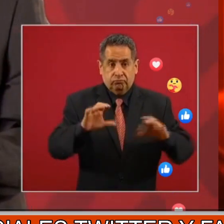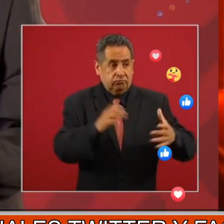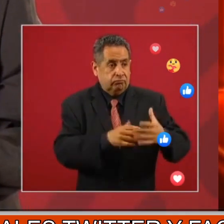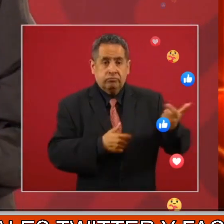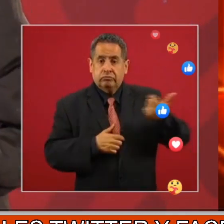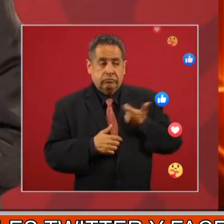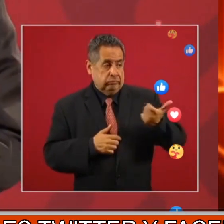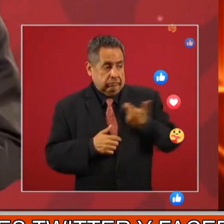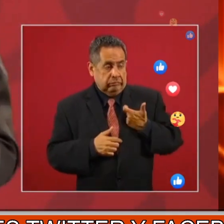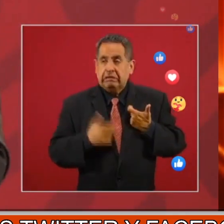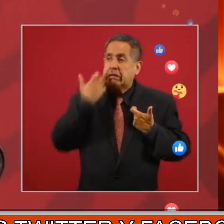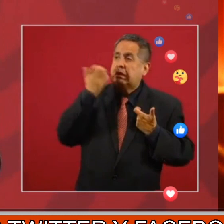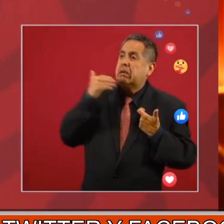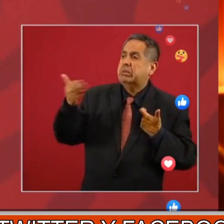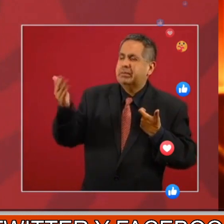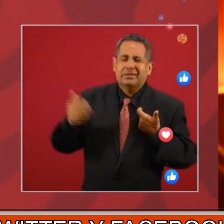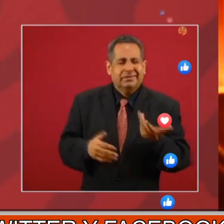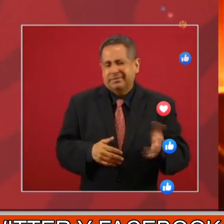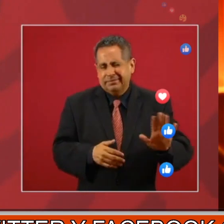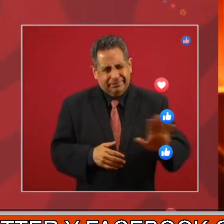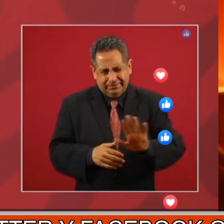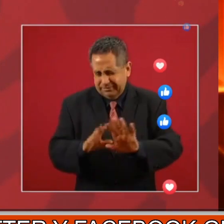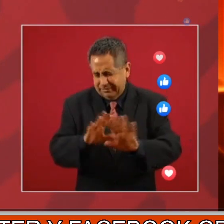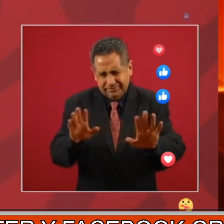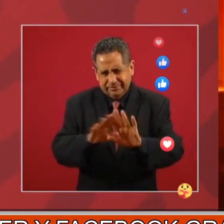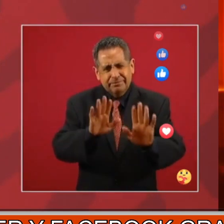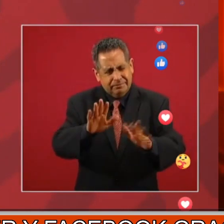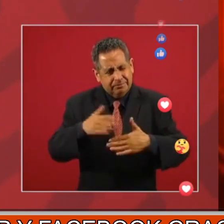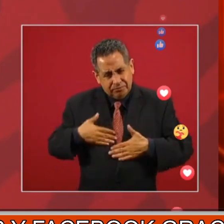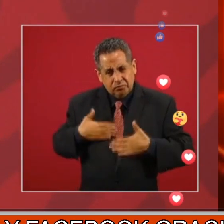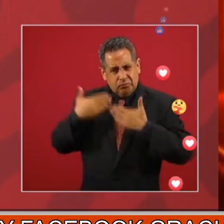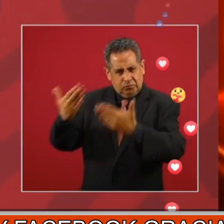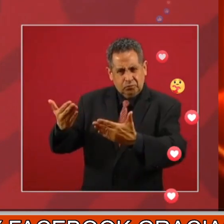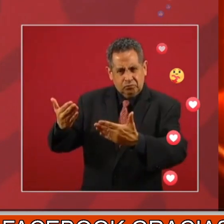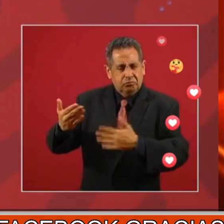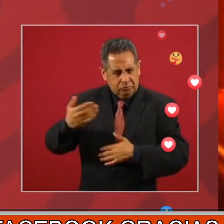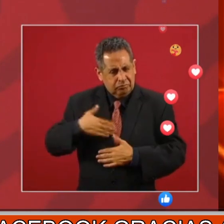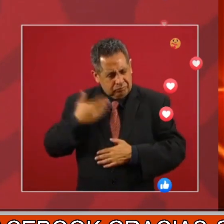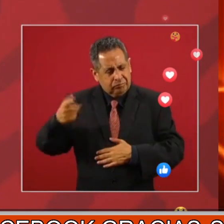Entonces, que nos tengan confianza, que nosotros